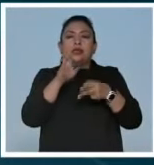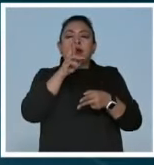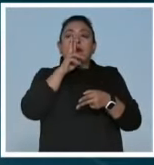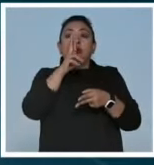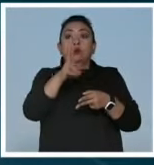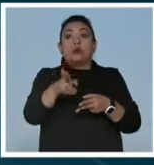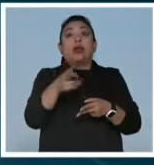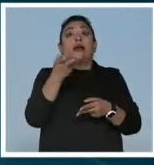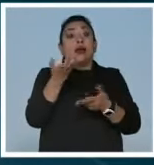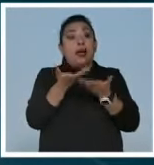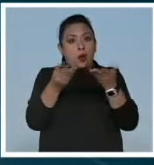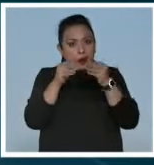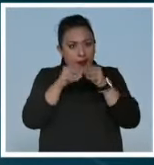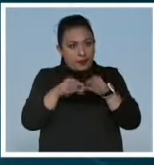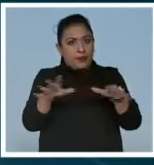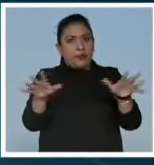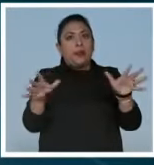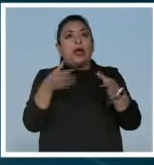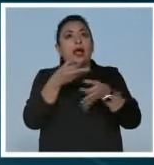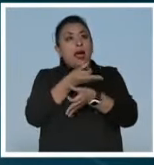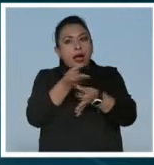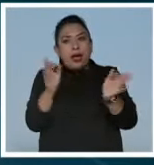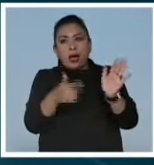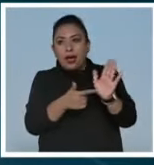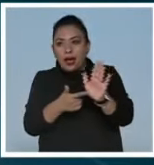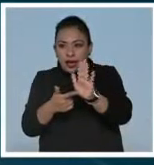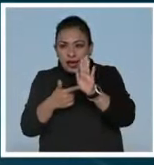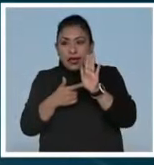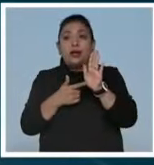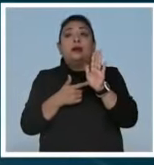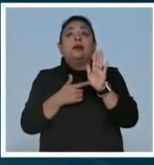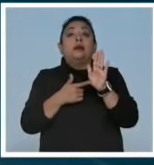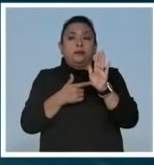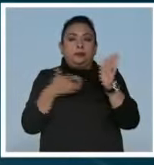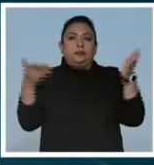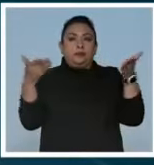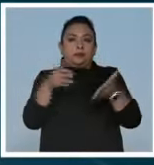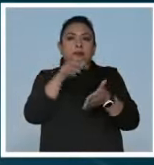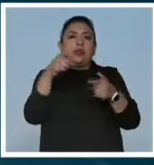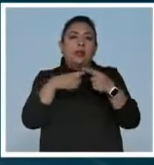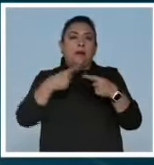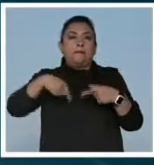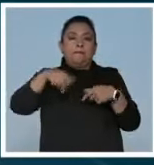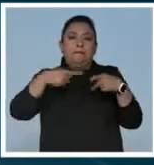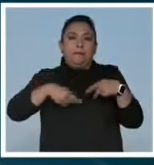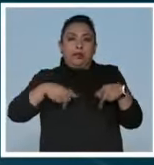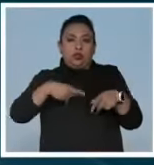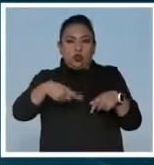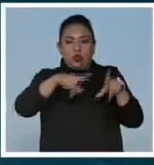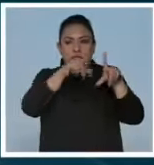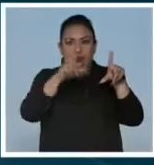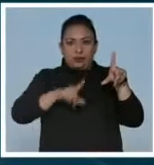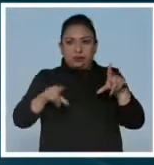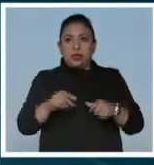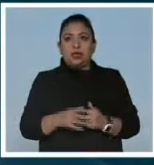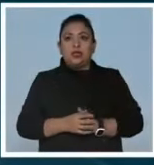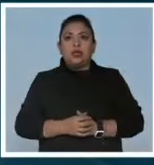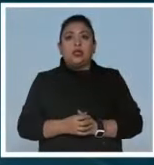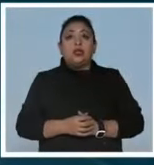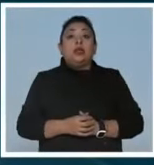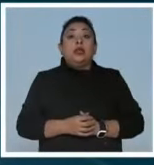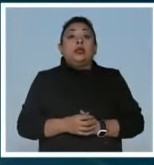momento de difundirlos, de darlos a conocer, de presentarle al gran público de nuestro país. El